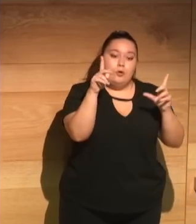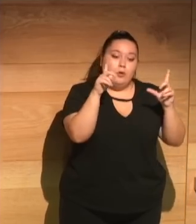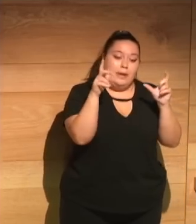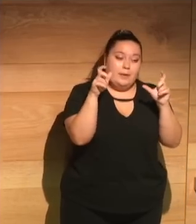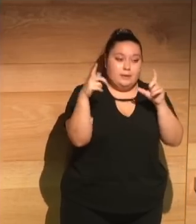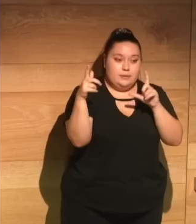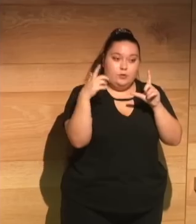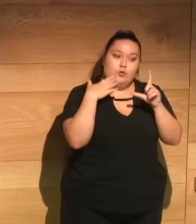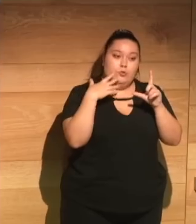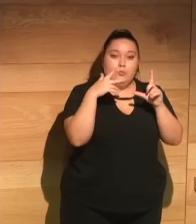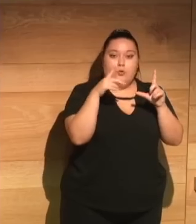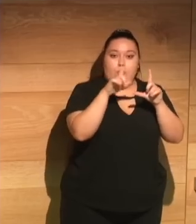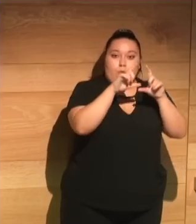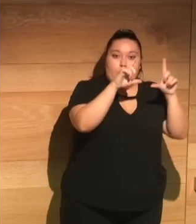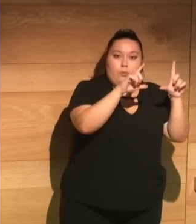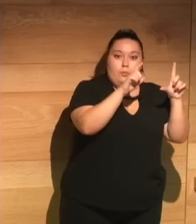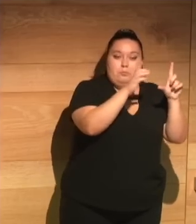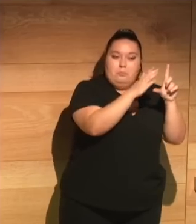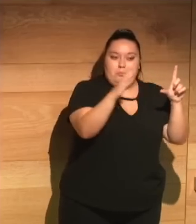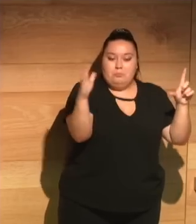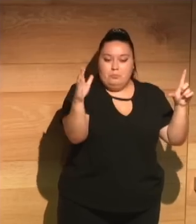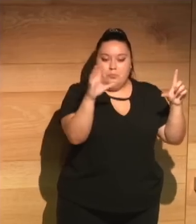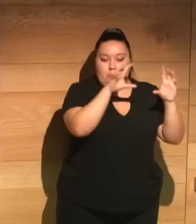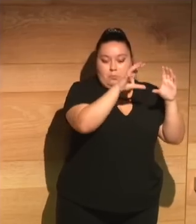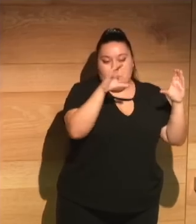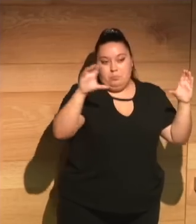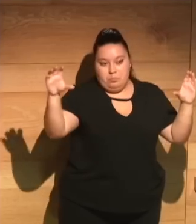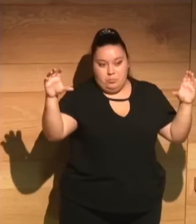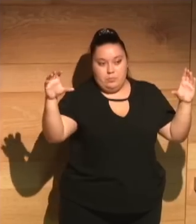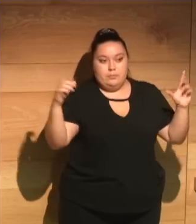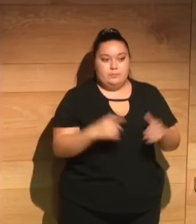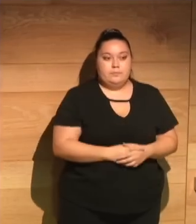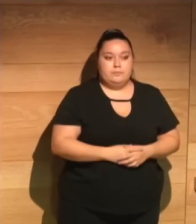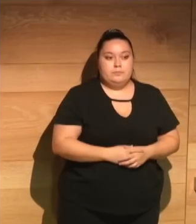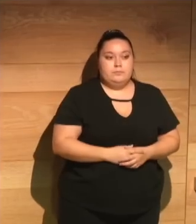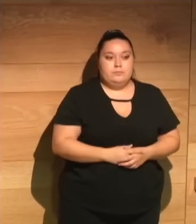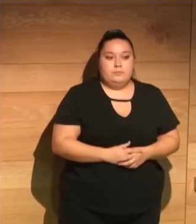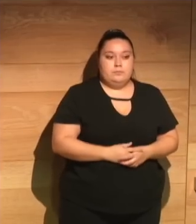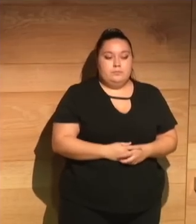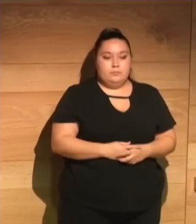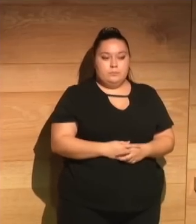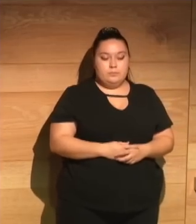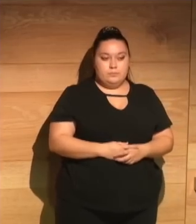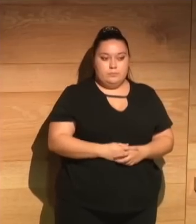en línea, paralelas a, imagino, la recta de un hipódromo o similar.